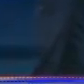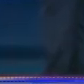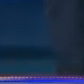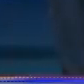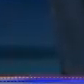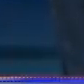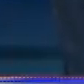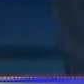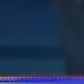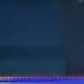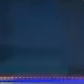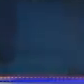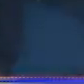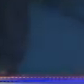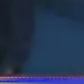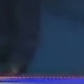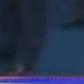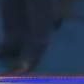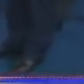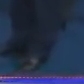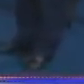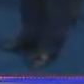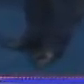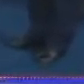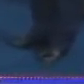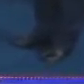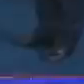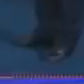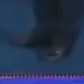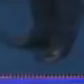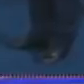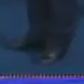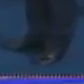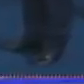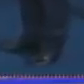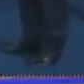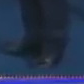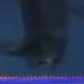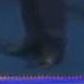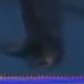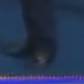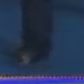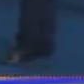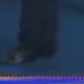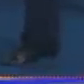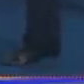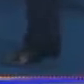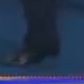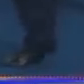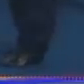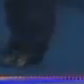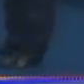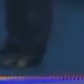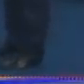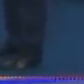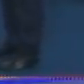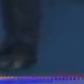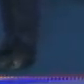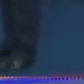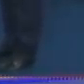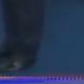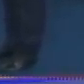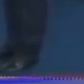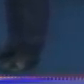estampar la rúbrica en estos acuerdos y proyectos de cooperación conjunta entre ambas naciones. En este que hemos